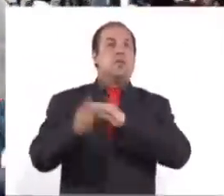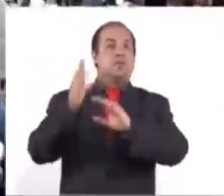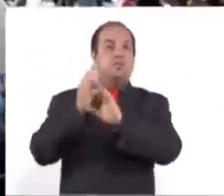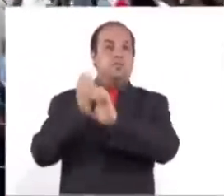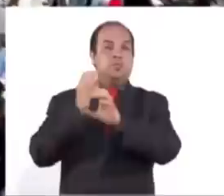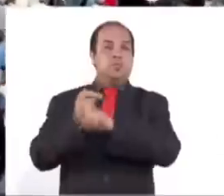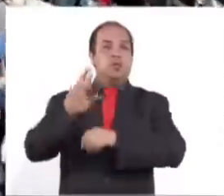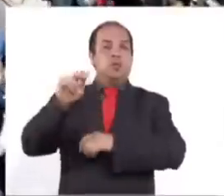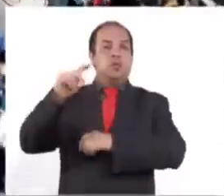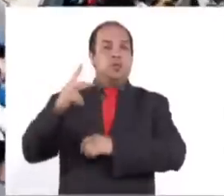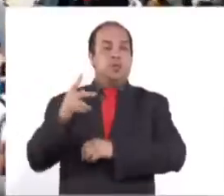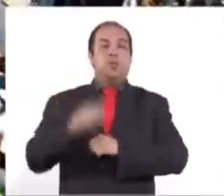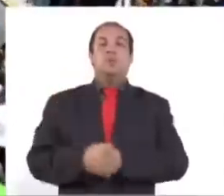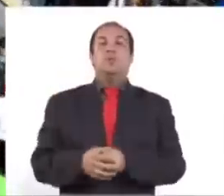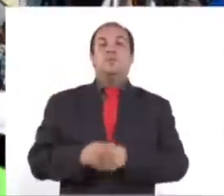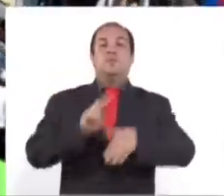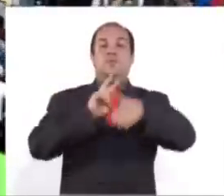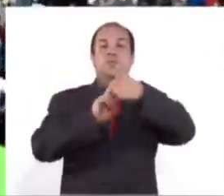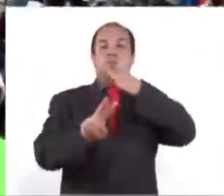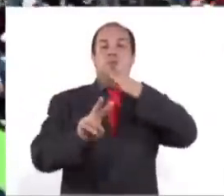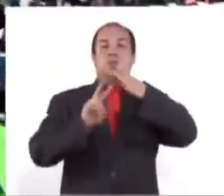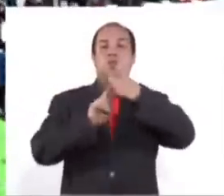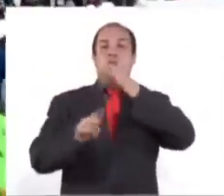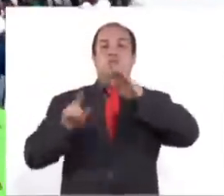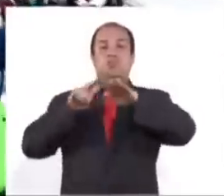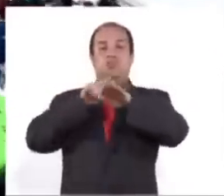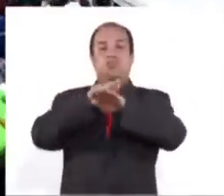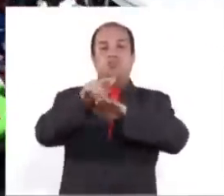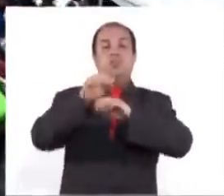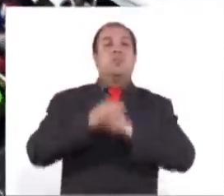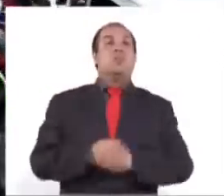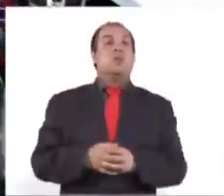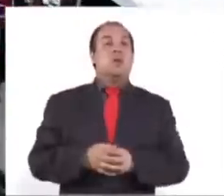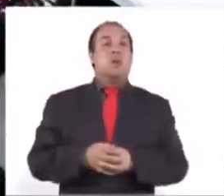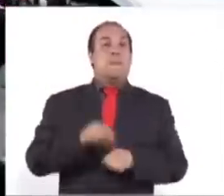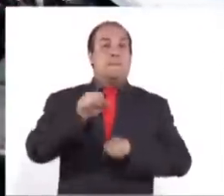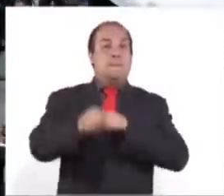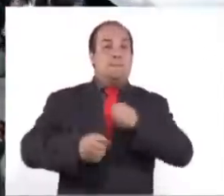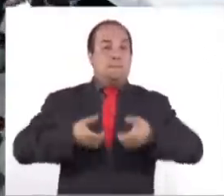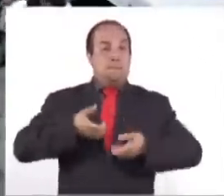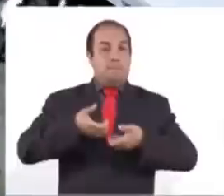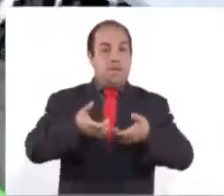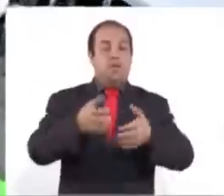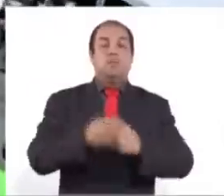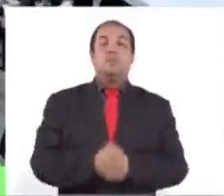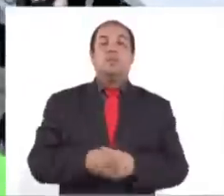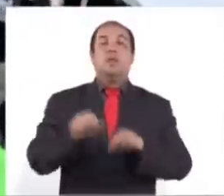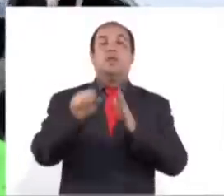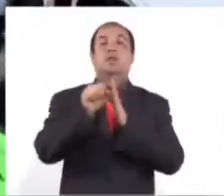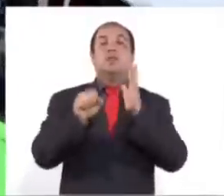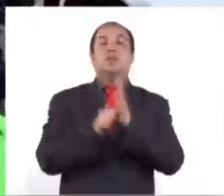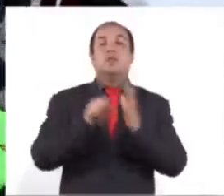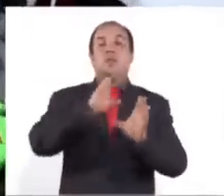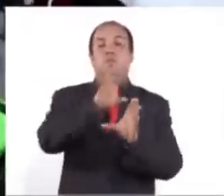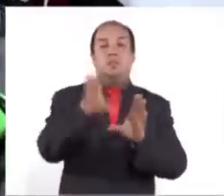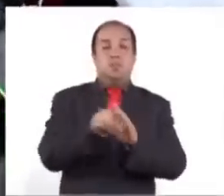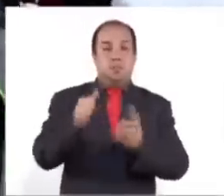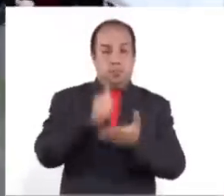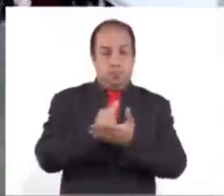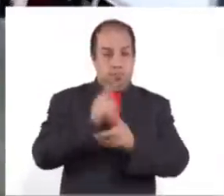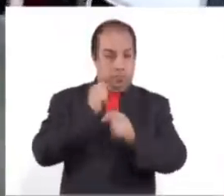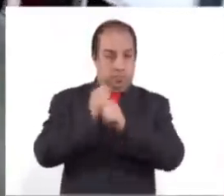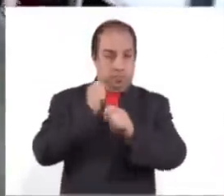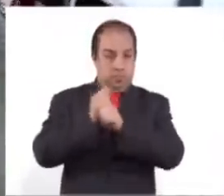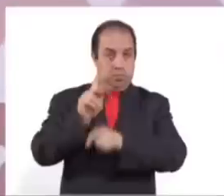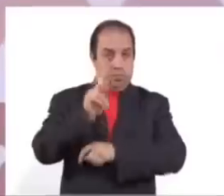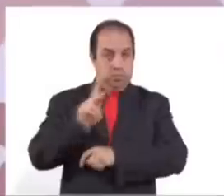RTP, trolebuses, trolebús elevado, ecobici, es un sistema integral de transporte público que además opera a través